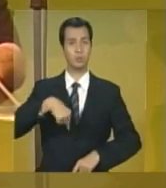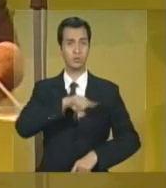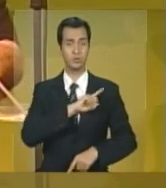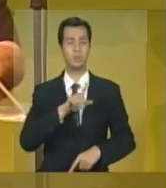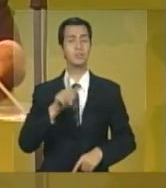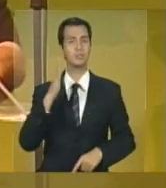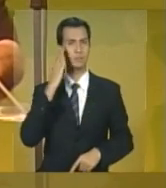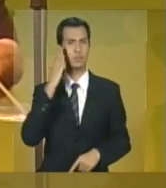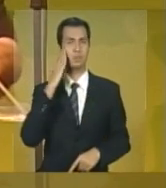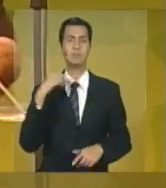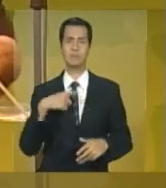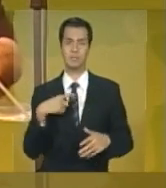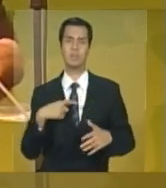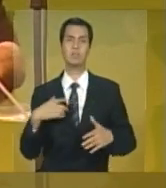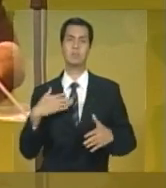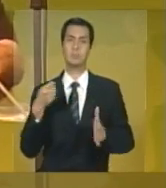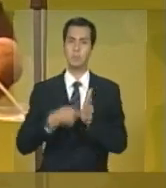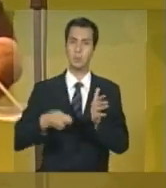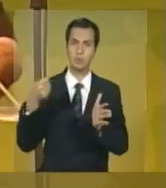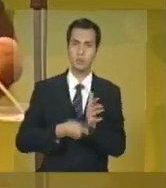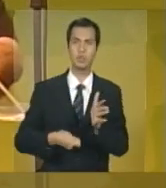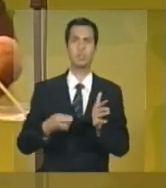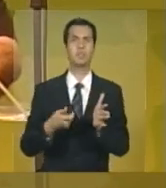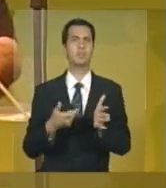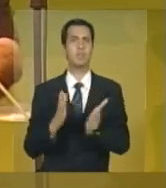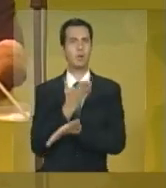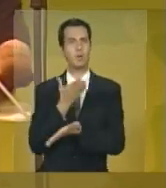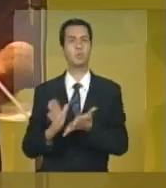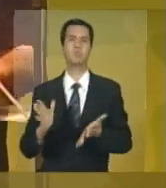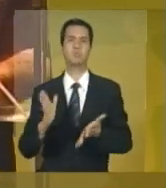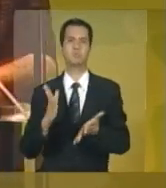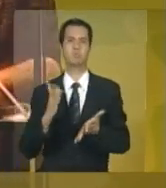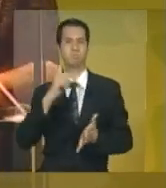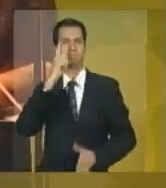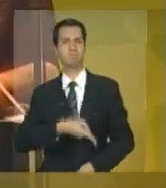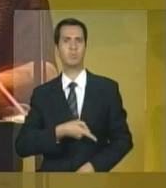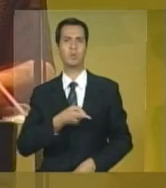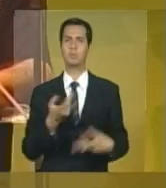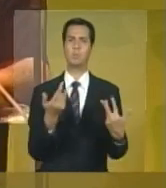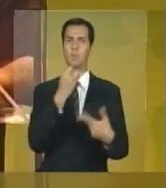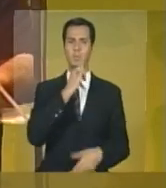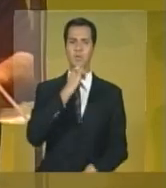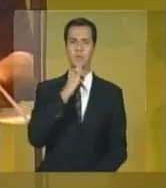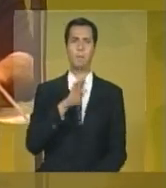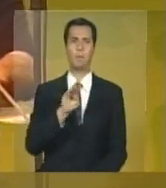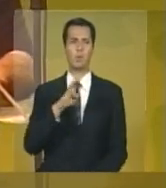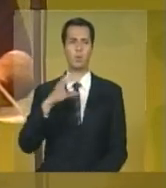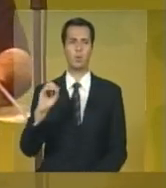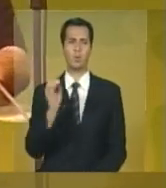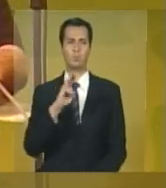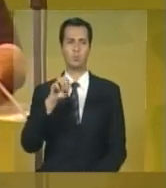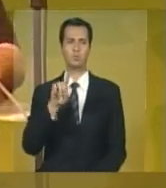el mercado y desde instancias como el Banco Mundial. Por último,